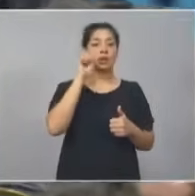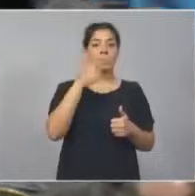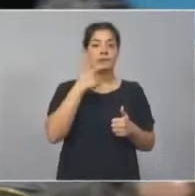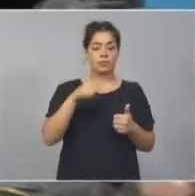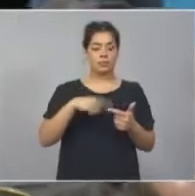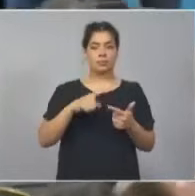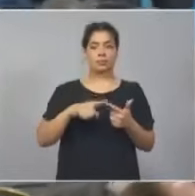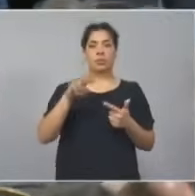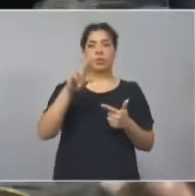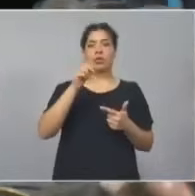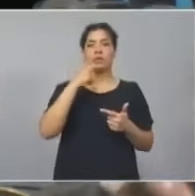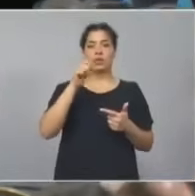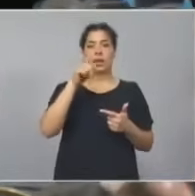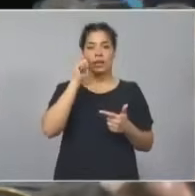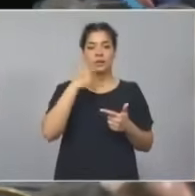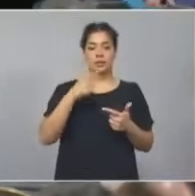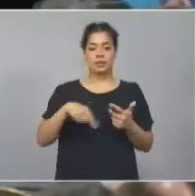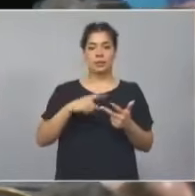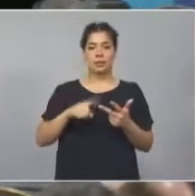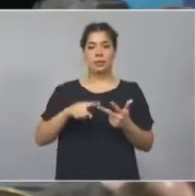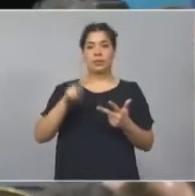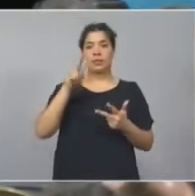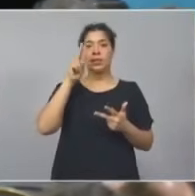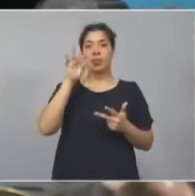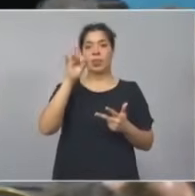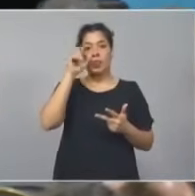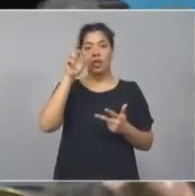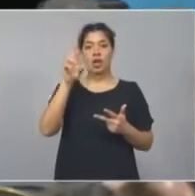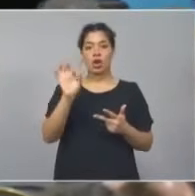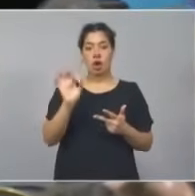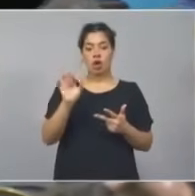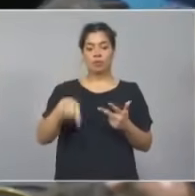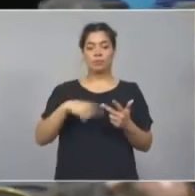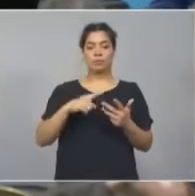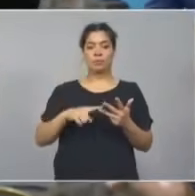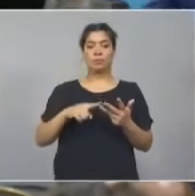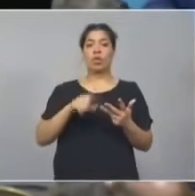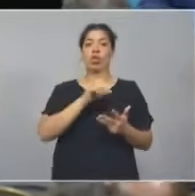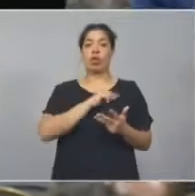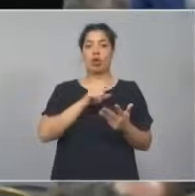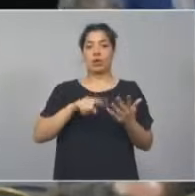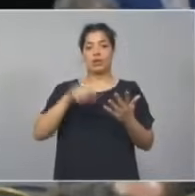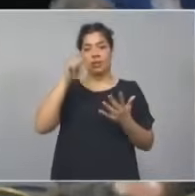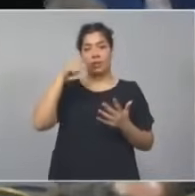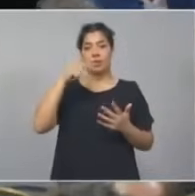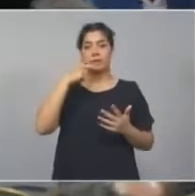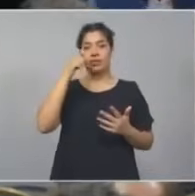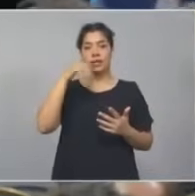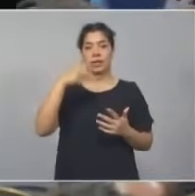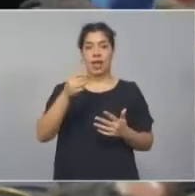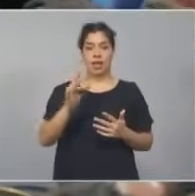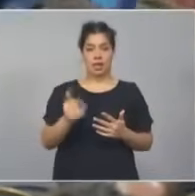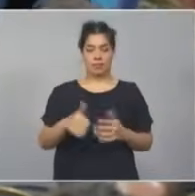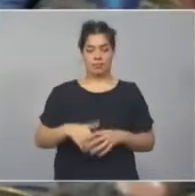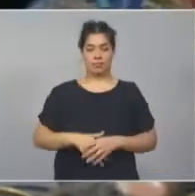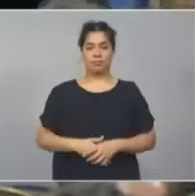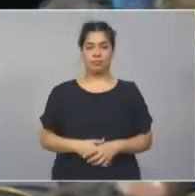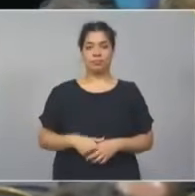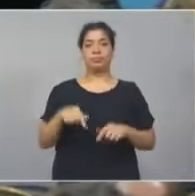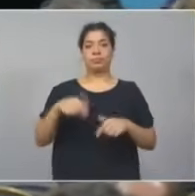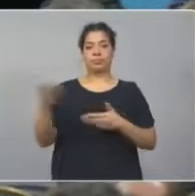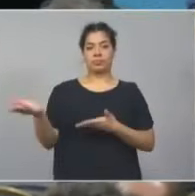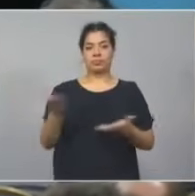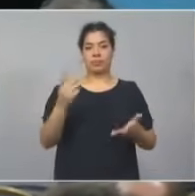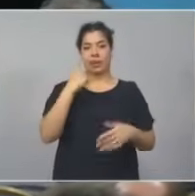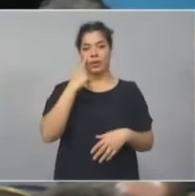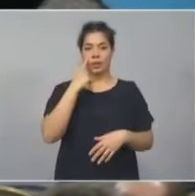Dero, Dolores y Ensenada. Vamos a invitar entonces al intendente de